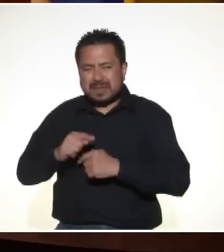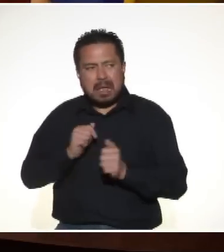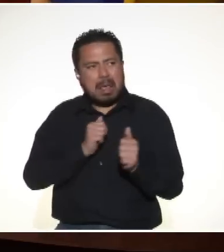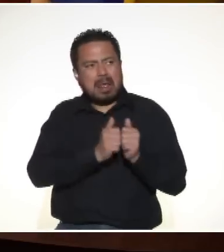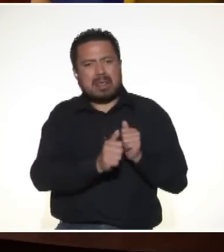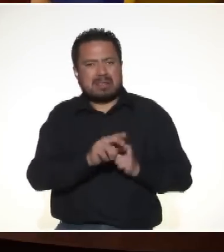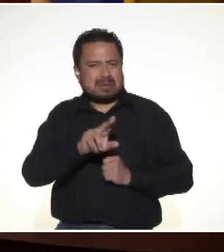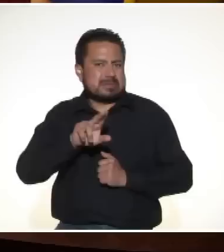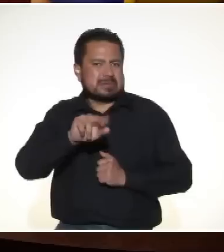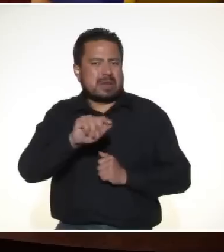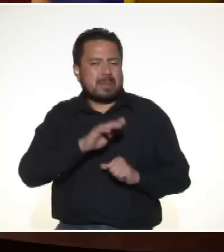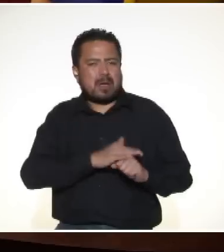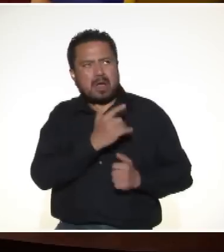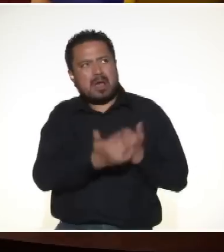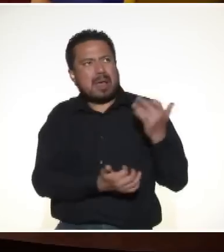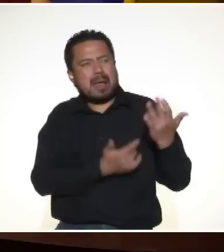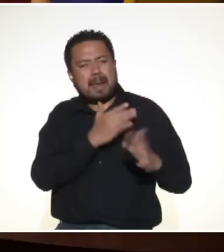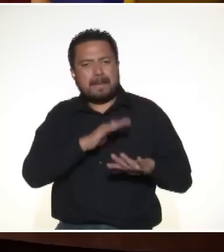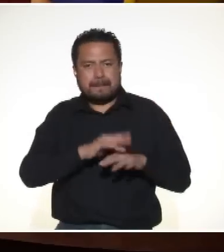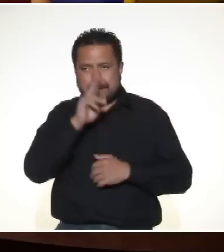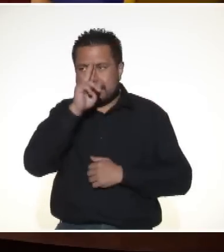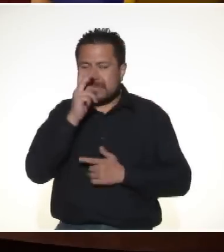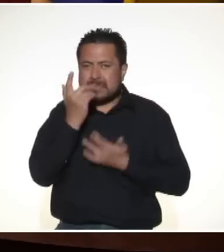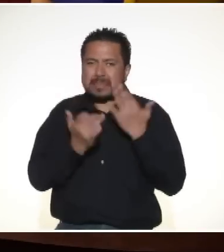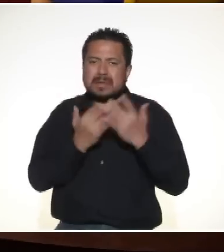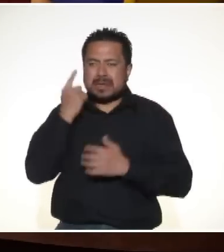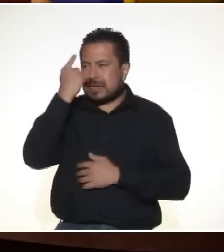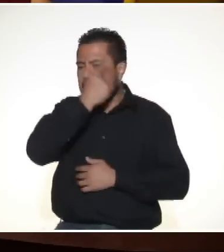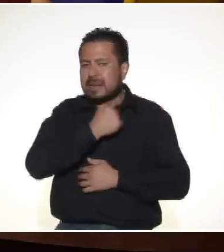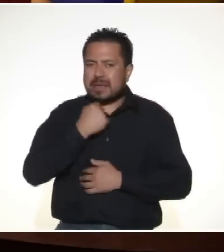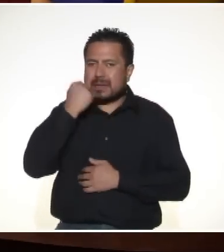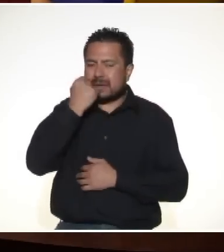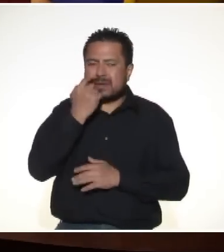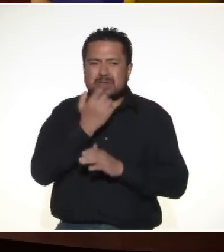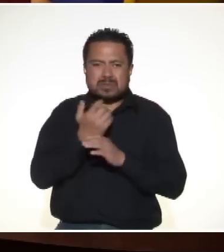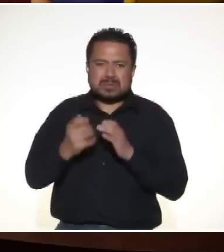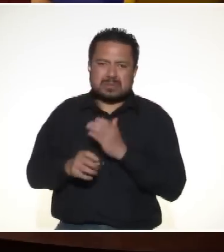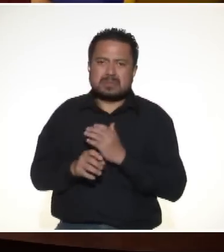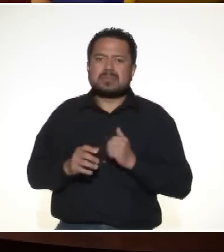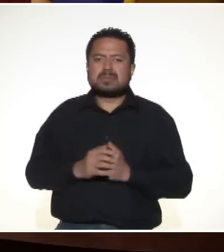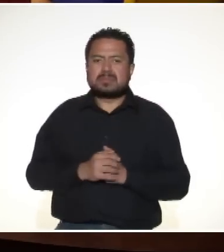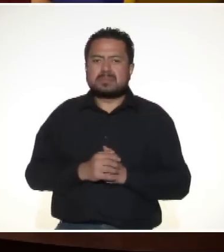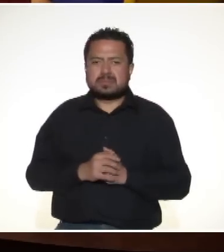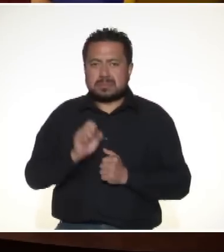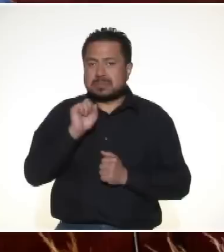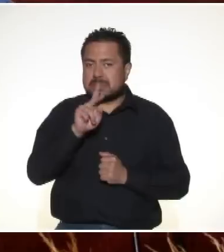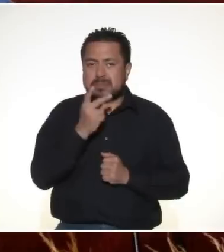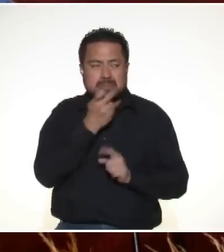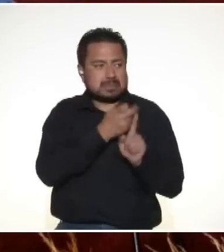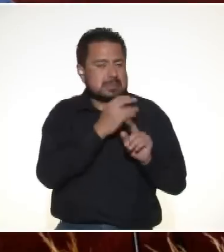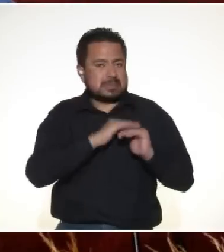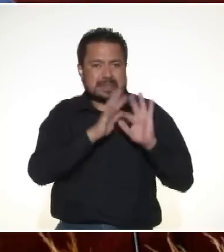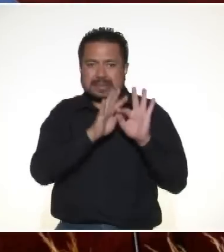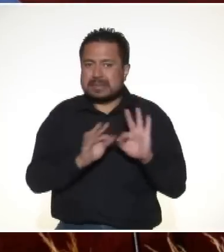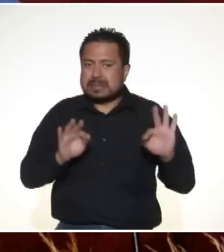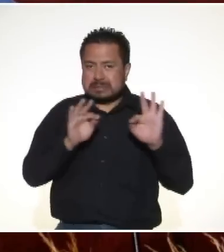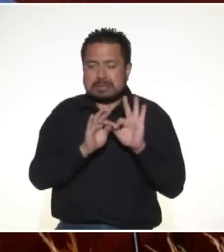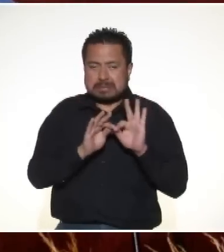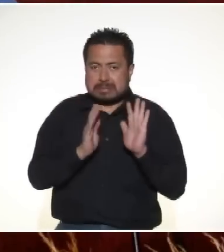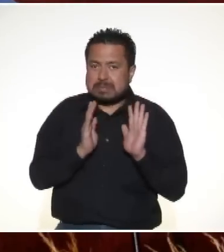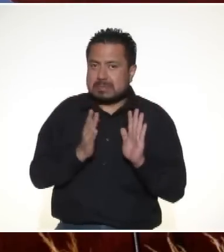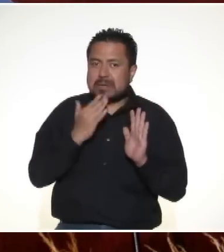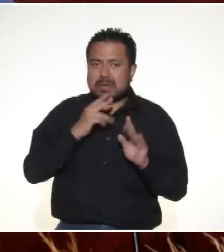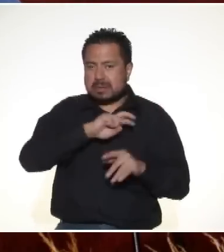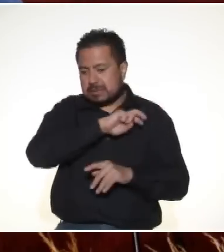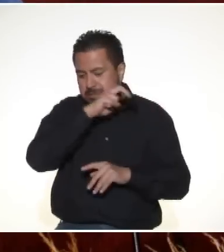y avivando las llamas, quemar cara, quemar vías aéreas. Ok, bueno, es un punto muy importante que no sabemos, entonces al